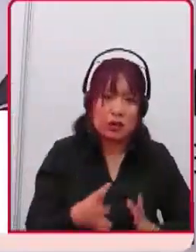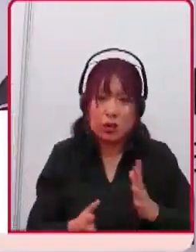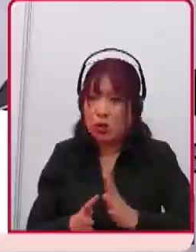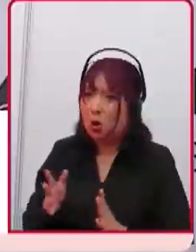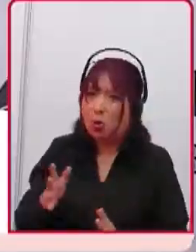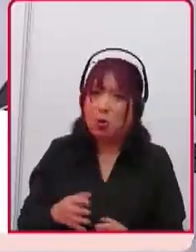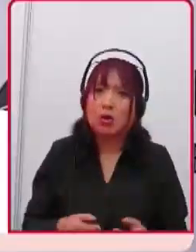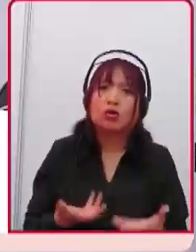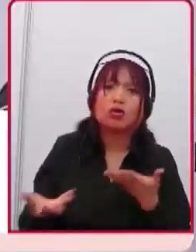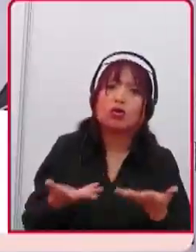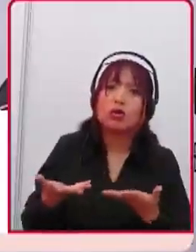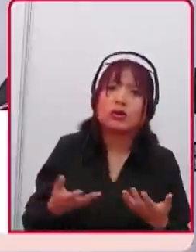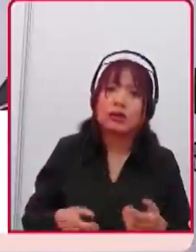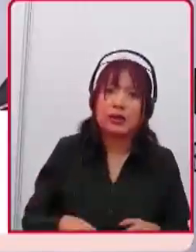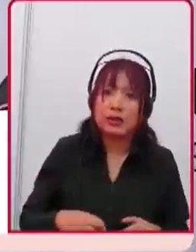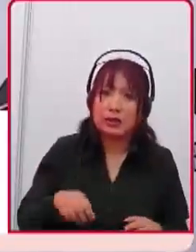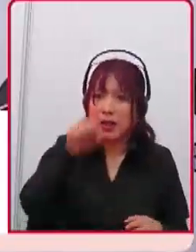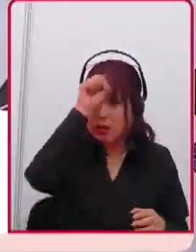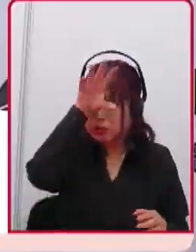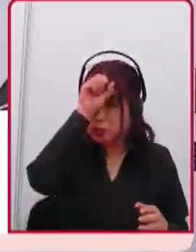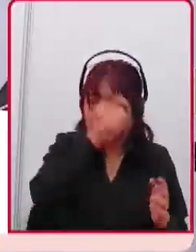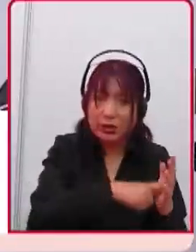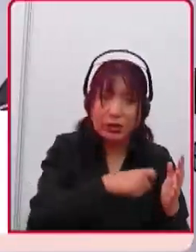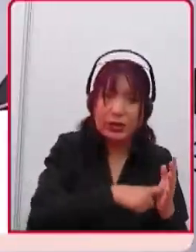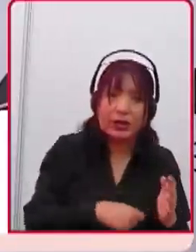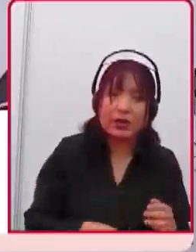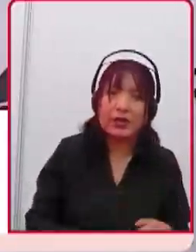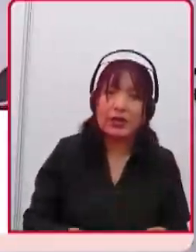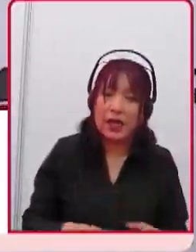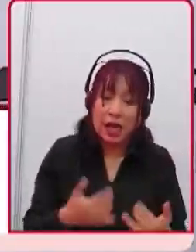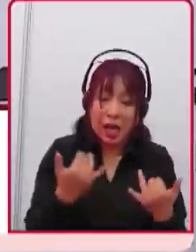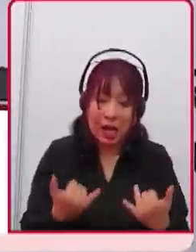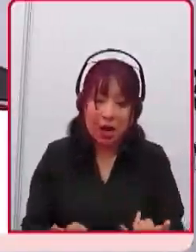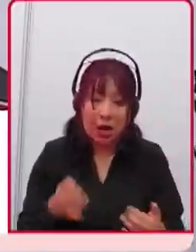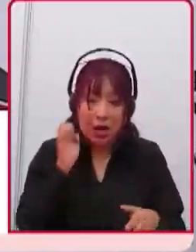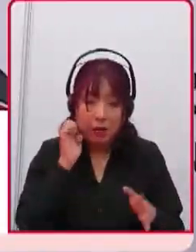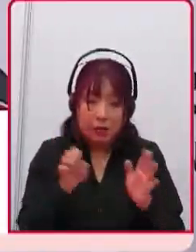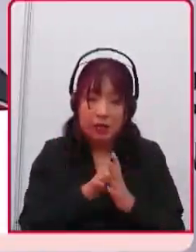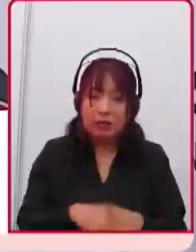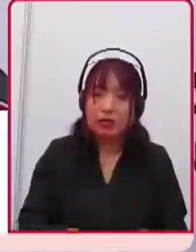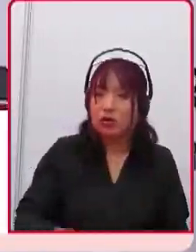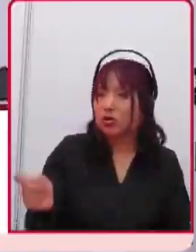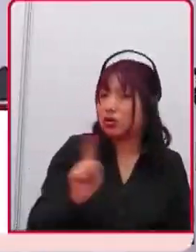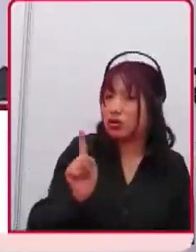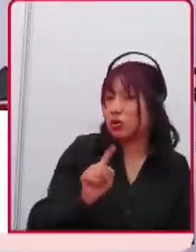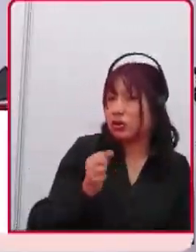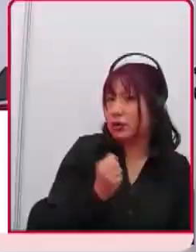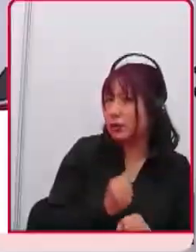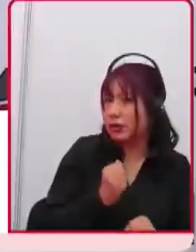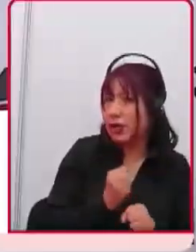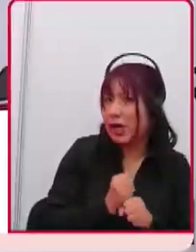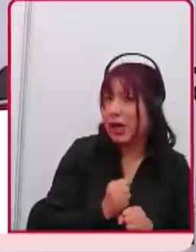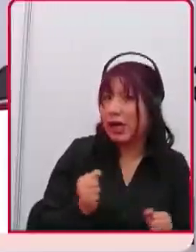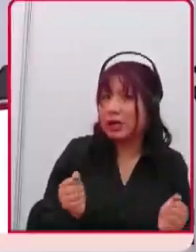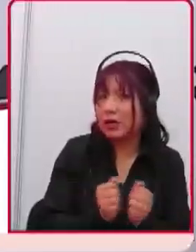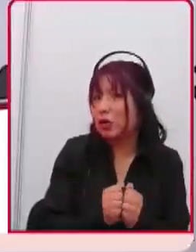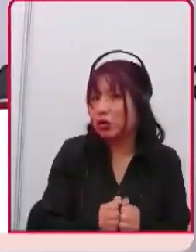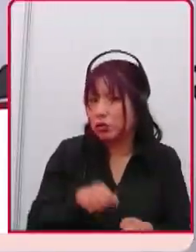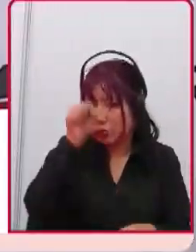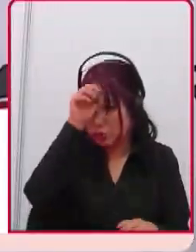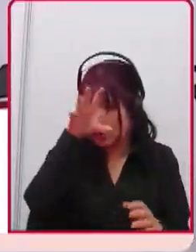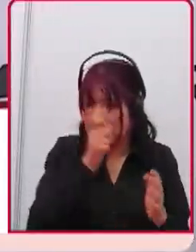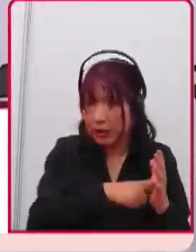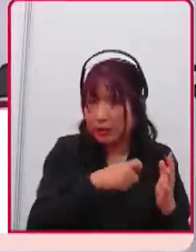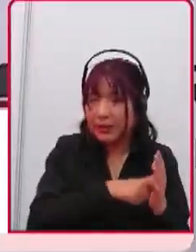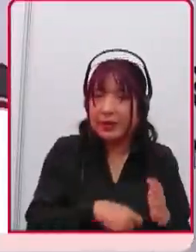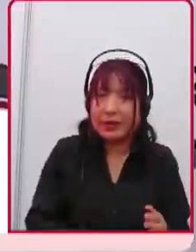caso se encuentra en una ejecución, un TLR2, es decir, en este caso que todavía no llegamos al promedio de ejecución. Las